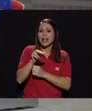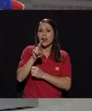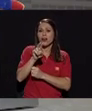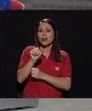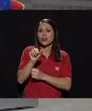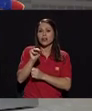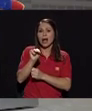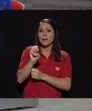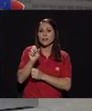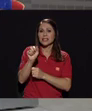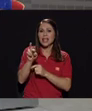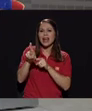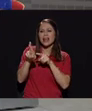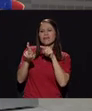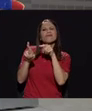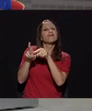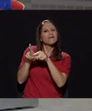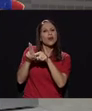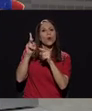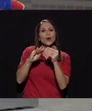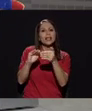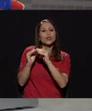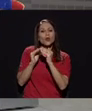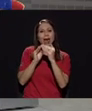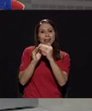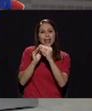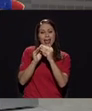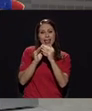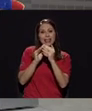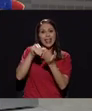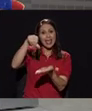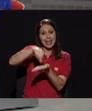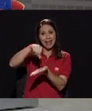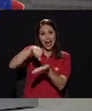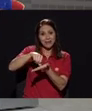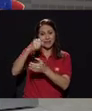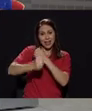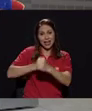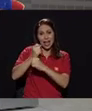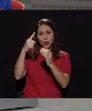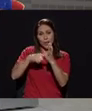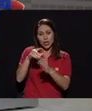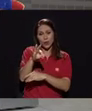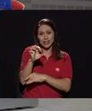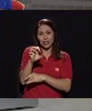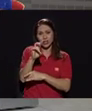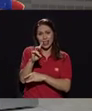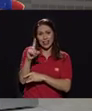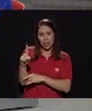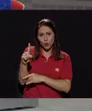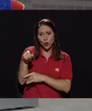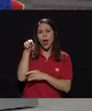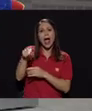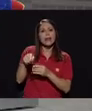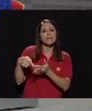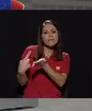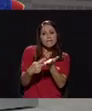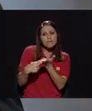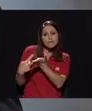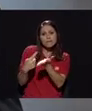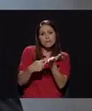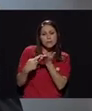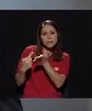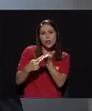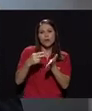porque en Ramsar, una ciudad de Irán, en 1971, sí, se llegó a un acuerdo